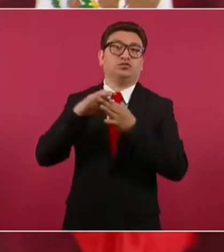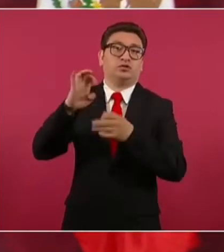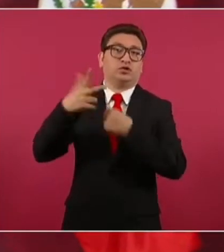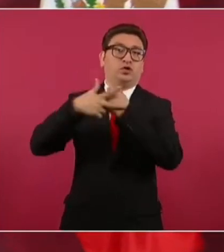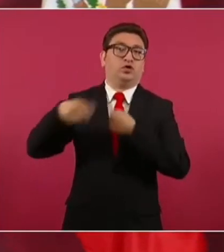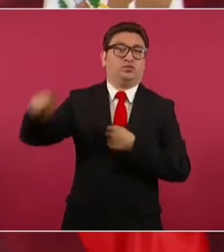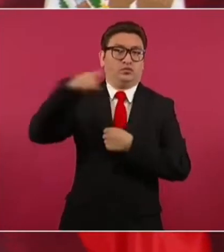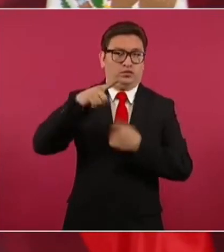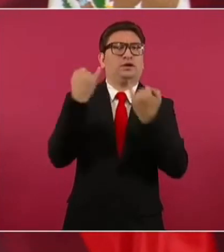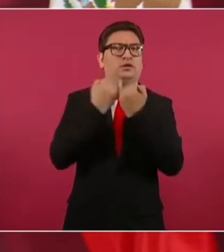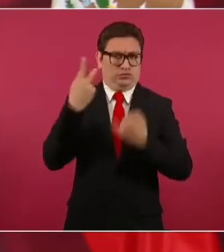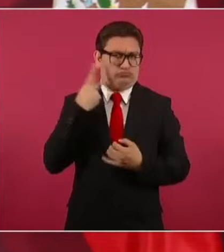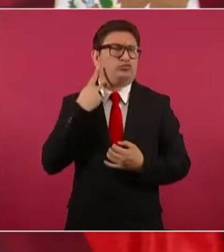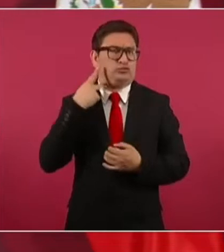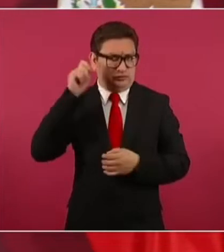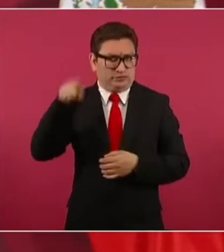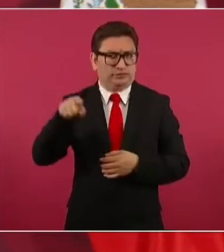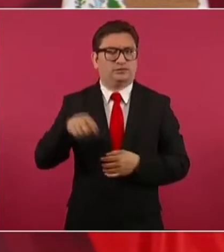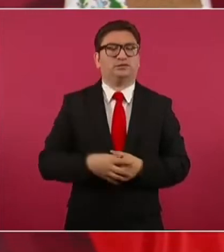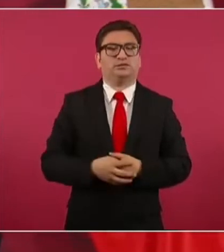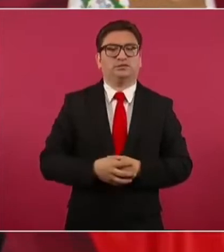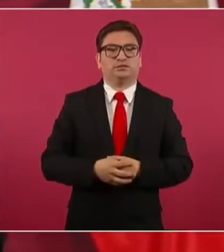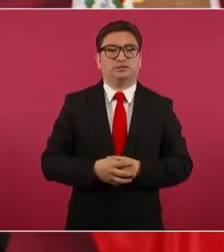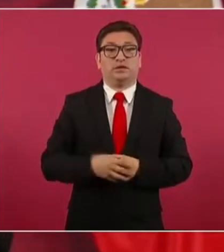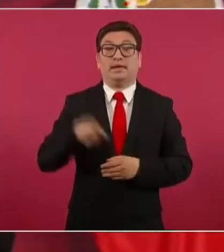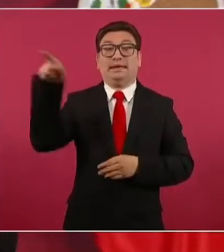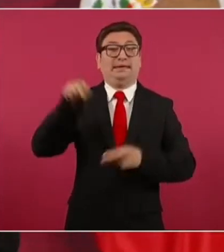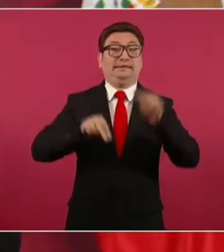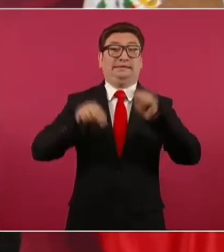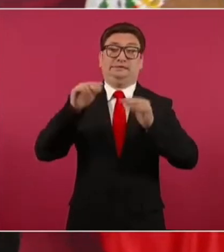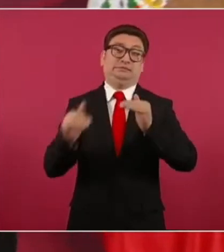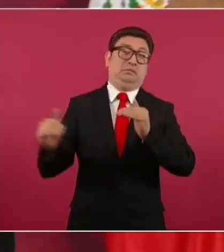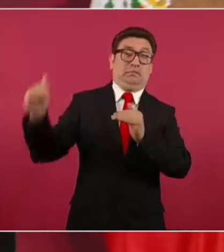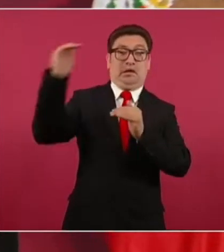y además los políticos del más alto nivel.